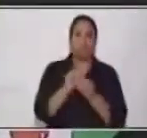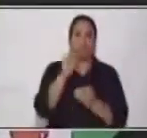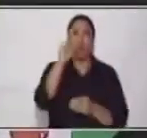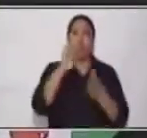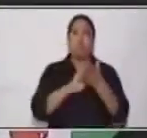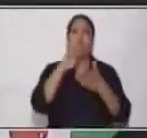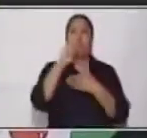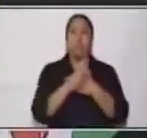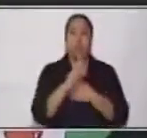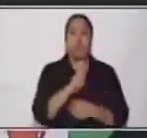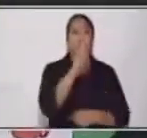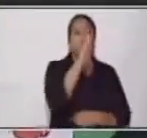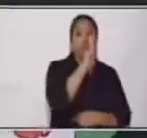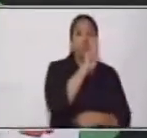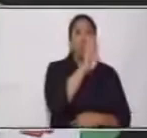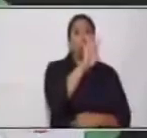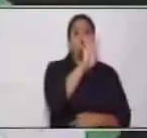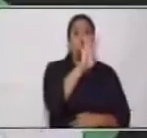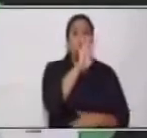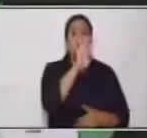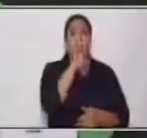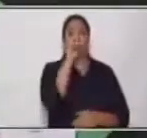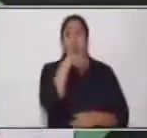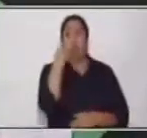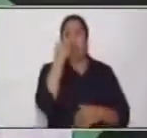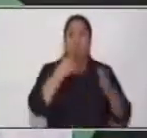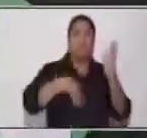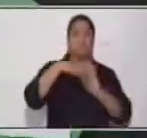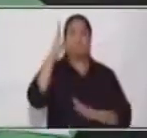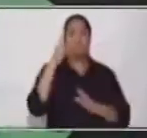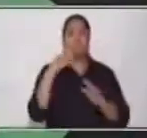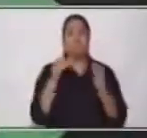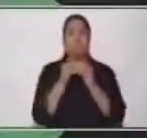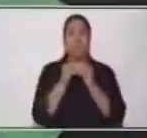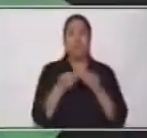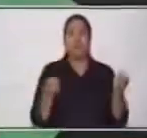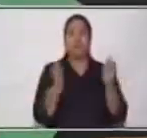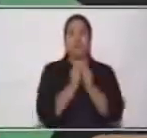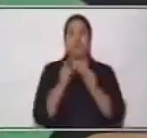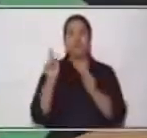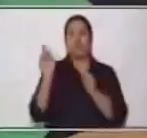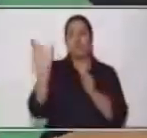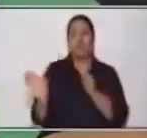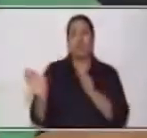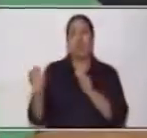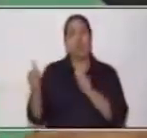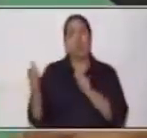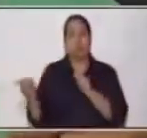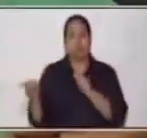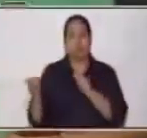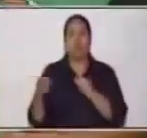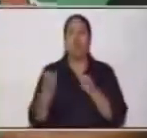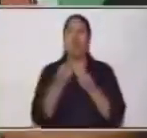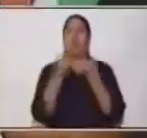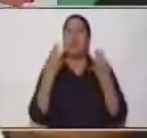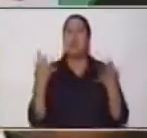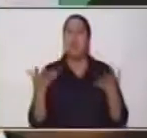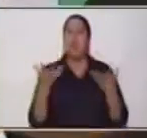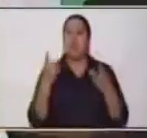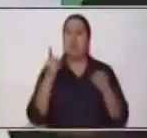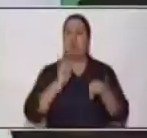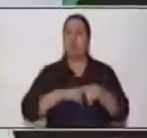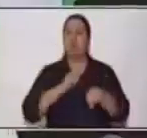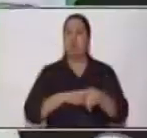4 horas más que su compañero, y aquí viene el problema, ¿cuántas horas dedica cada uno a esta